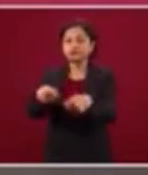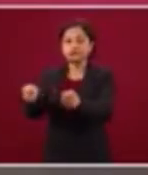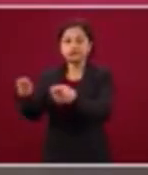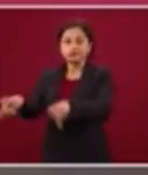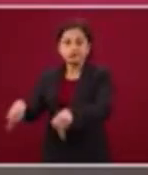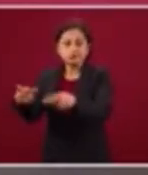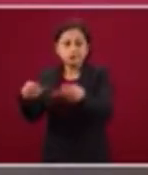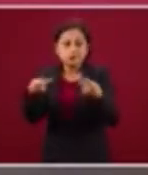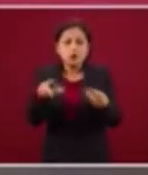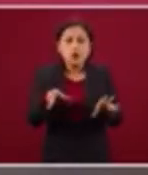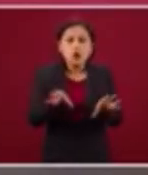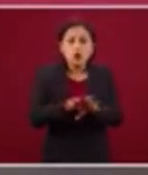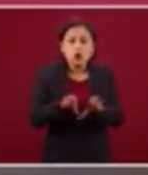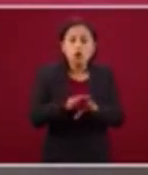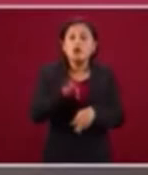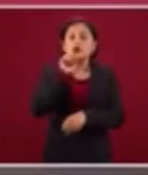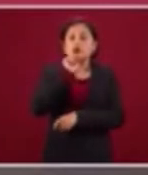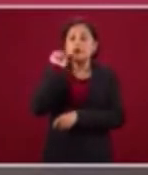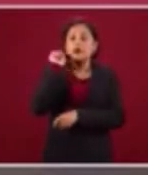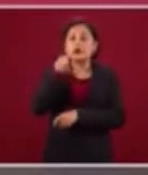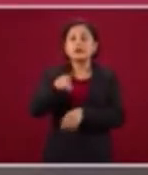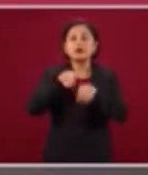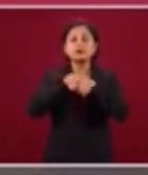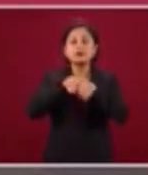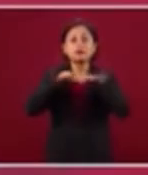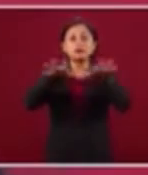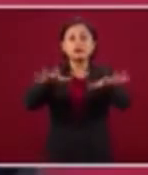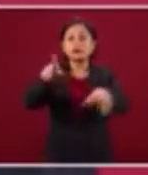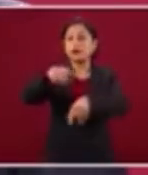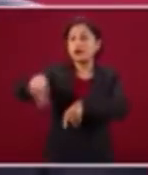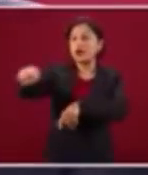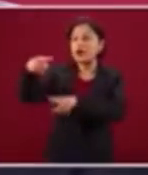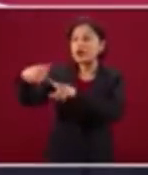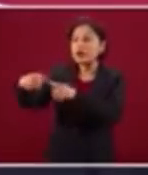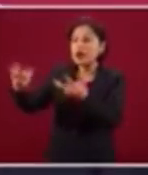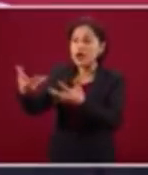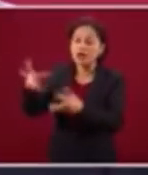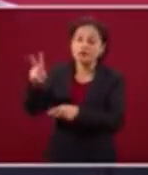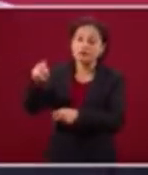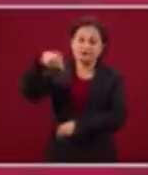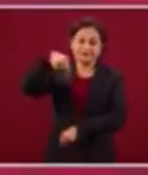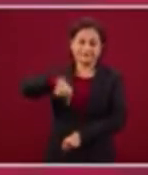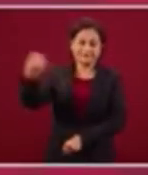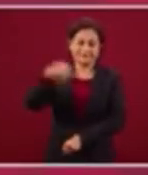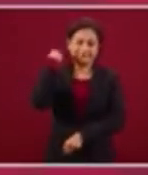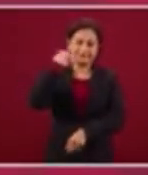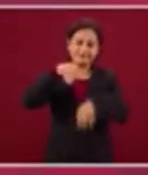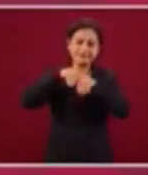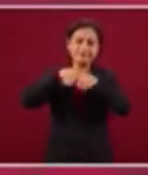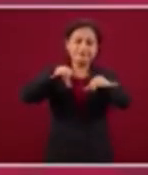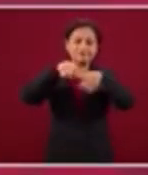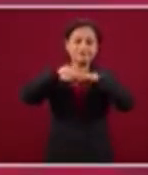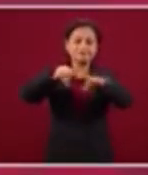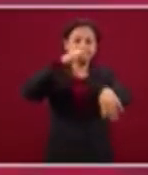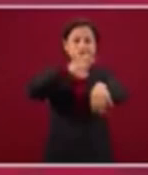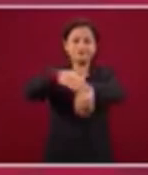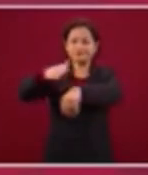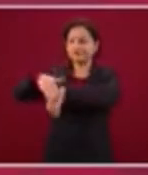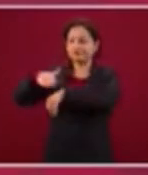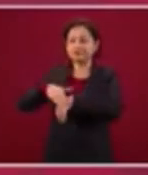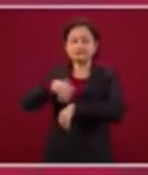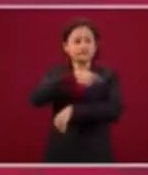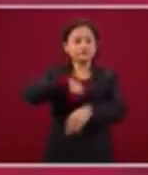Difusión no va a faltar mucho, porque aquí vamos a estar hablando sobre eso, vamos a estar llamando a que todo el mundo